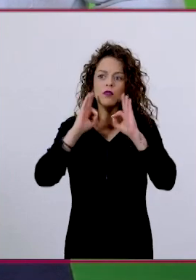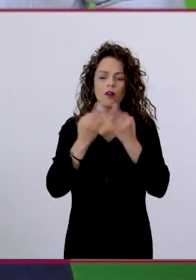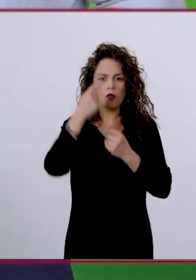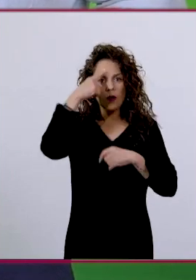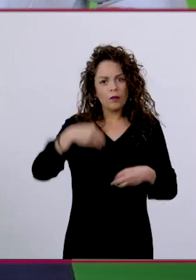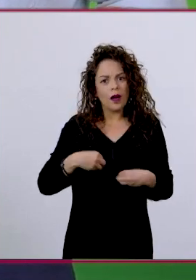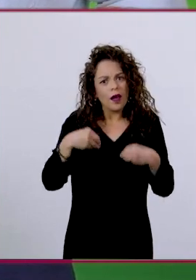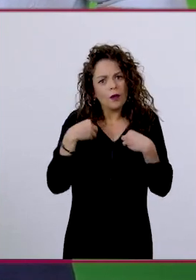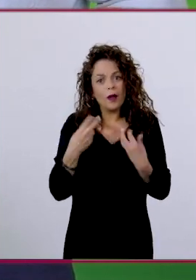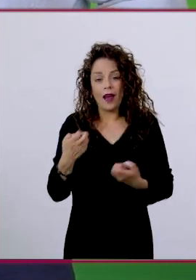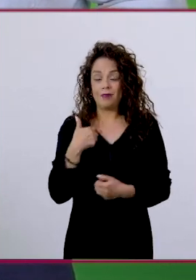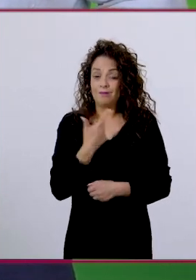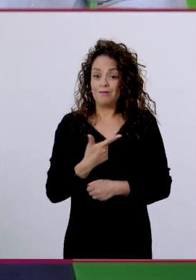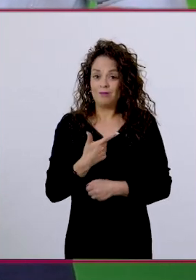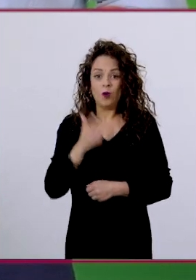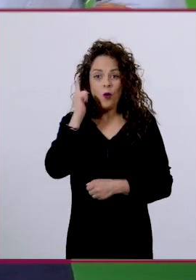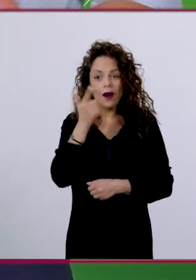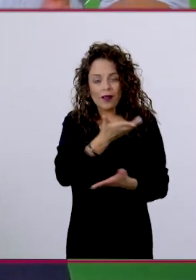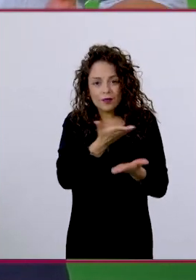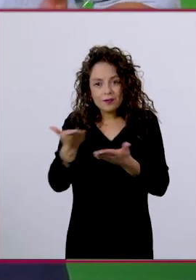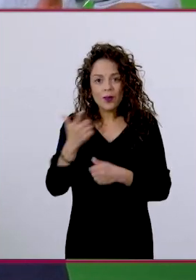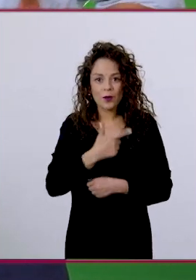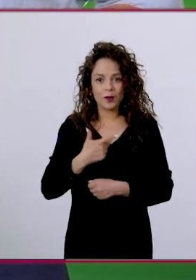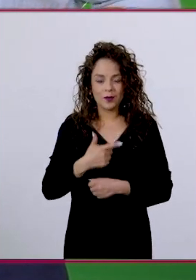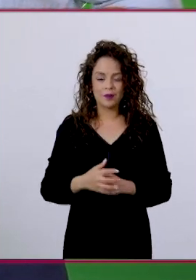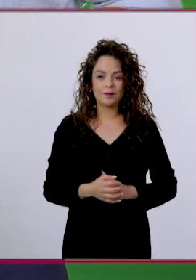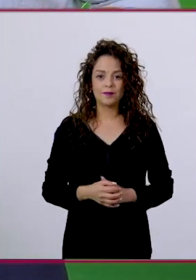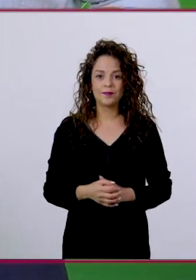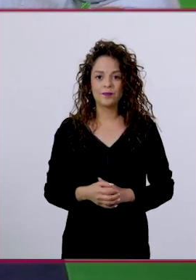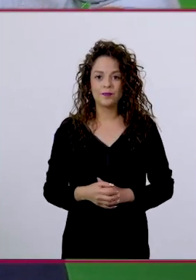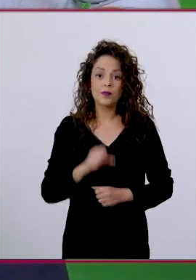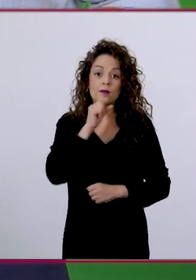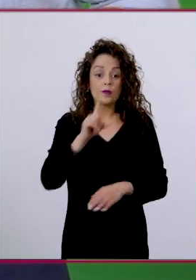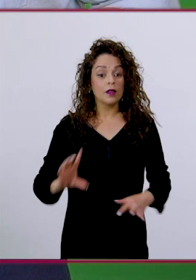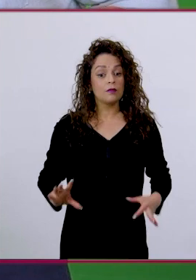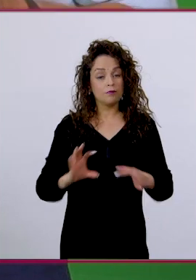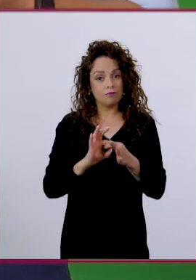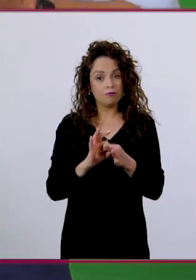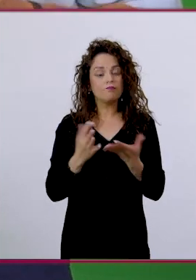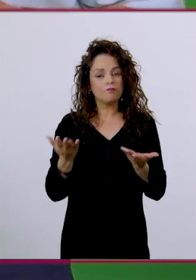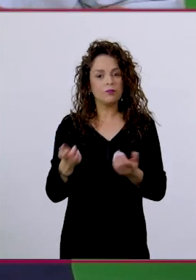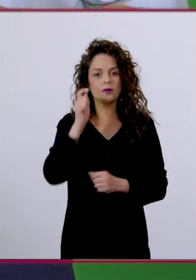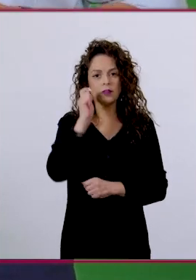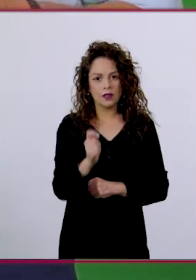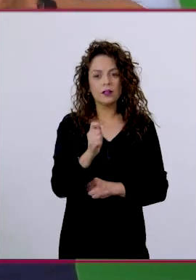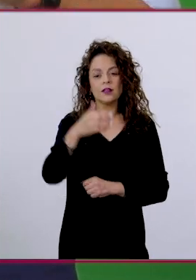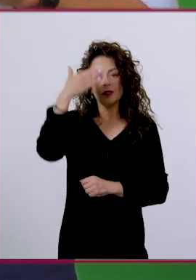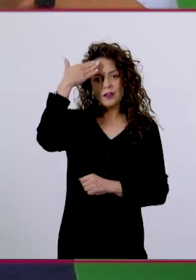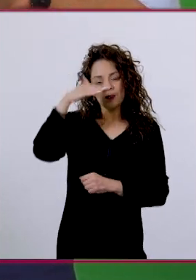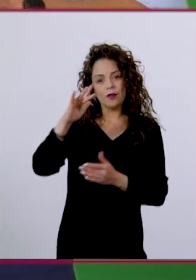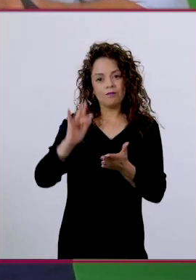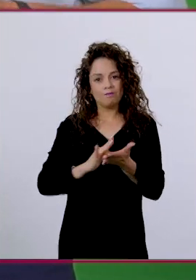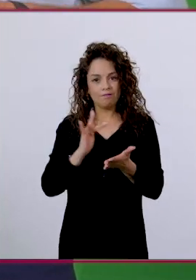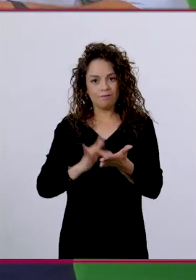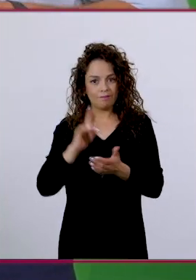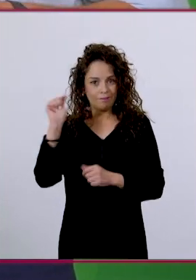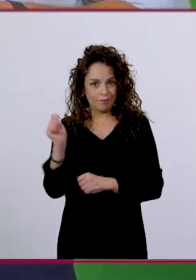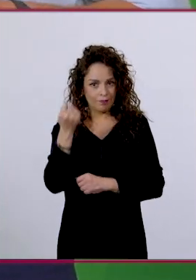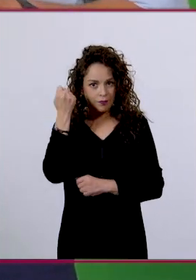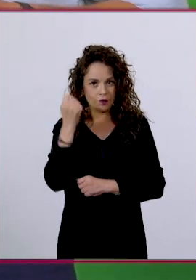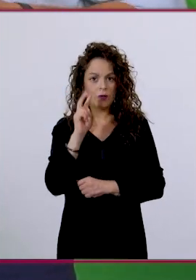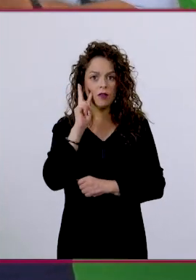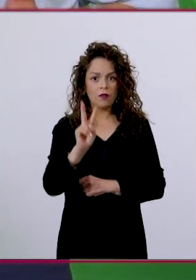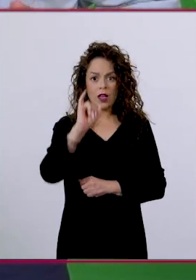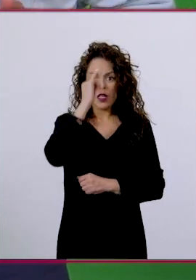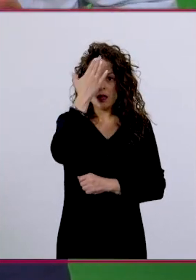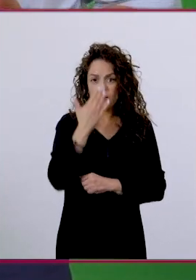habitar. Esperemos que ustedes también lo disfruten. Pues ya que estamos en la misma sintonía, demos inicio a los saberes digitales con las siguientes imágenes que nos